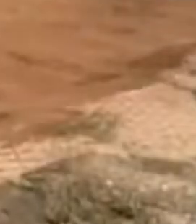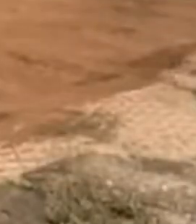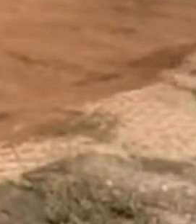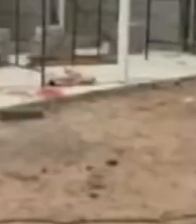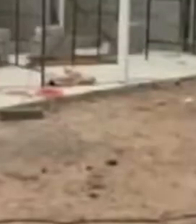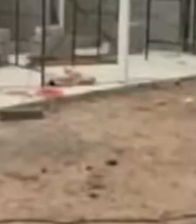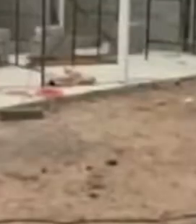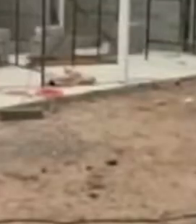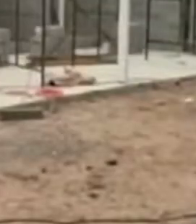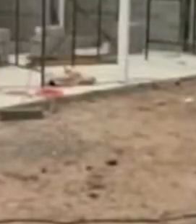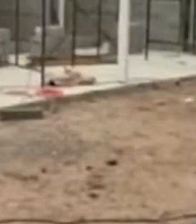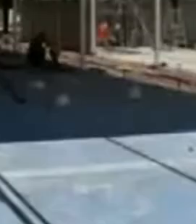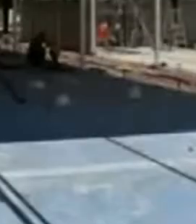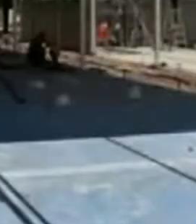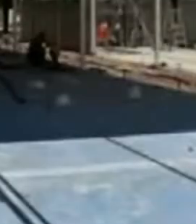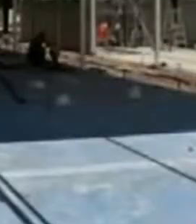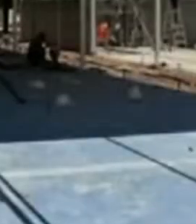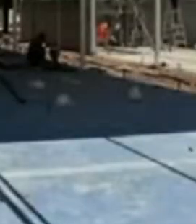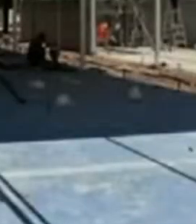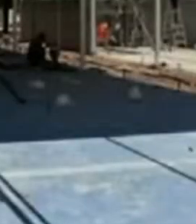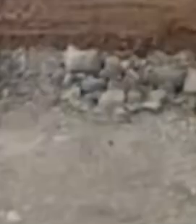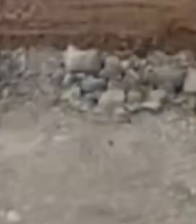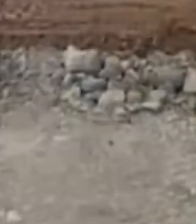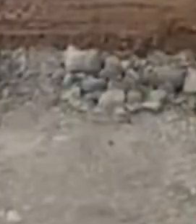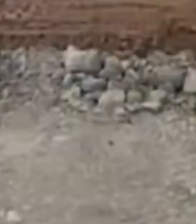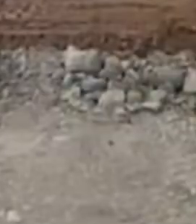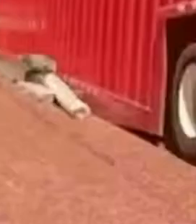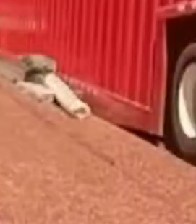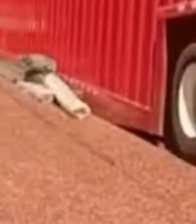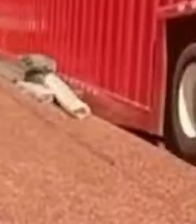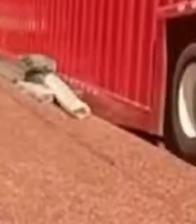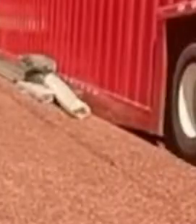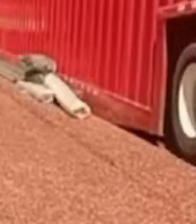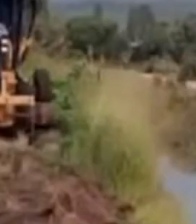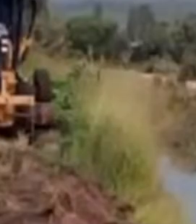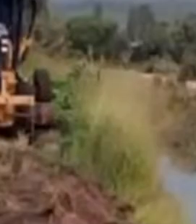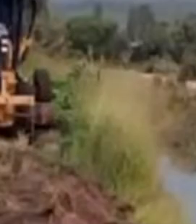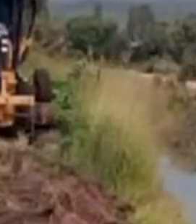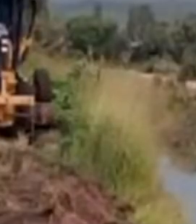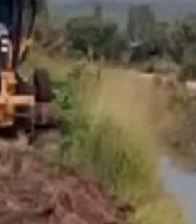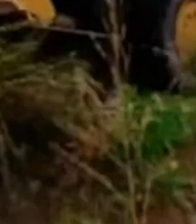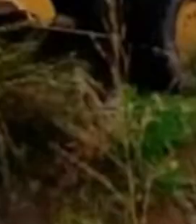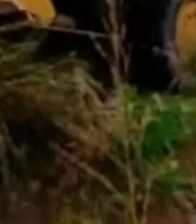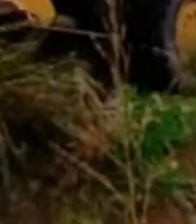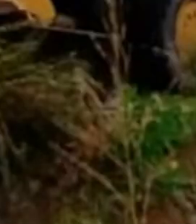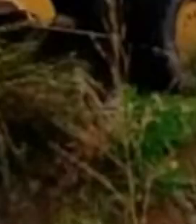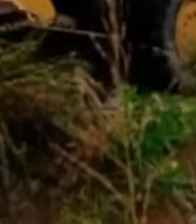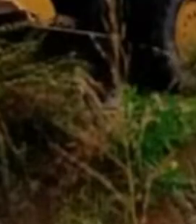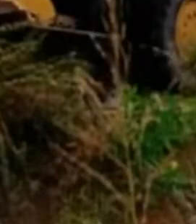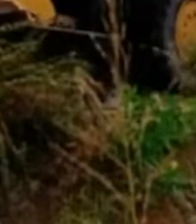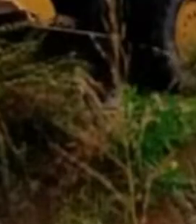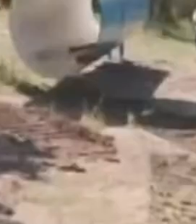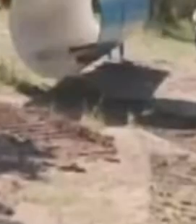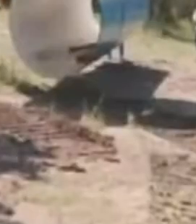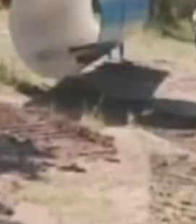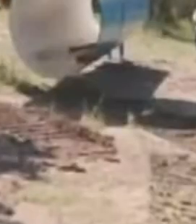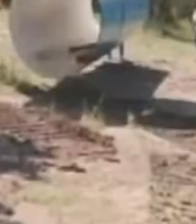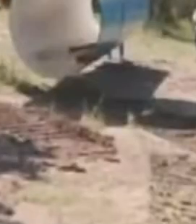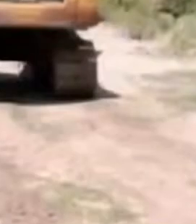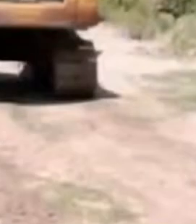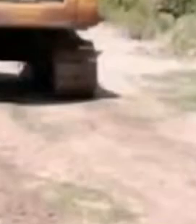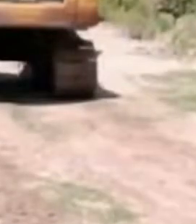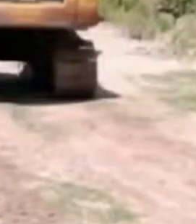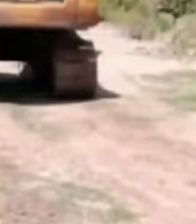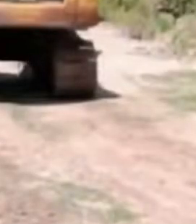la tecnificación del distrito de riego 011 Alto Río Lerma, es decir, el agua ahorrada en